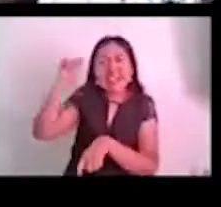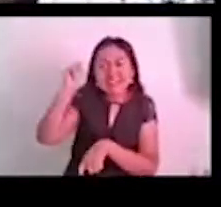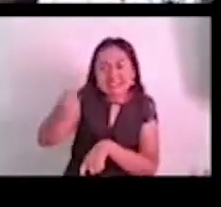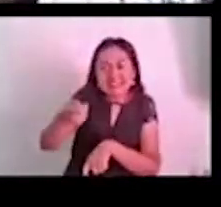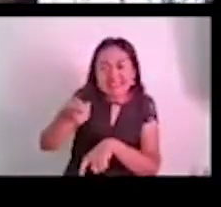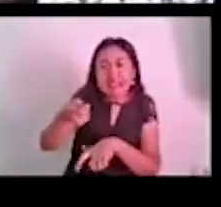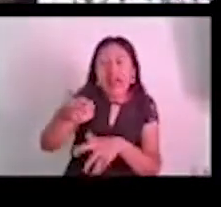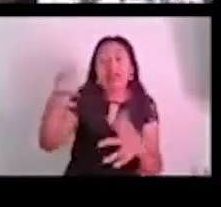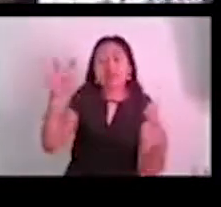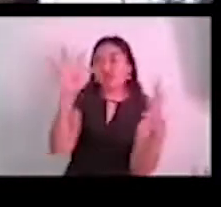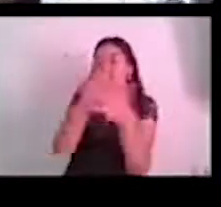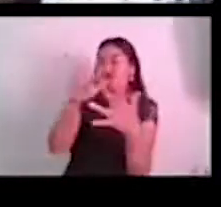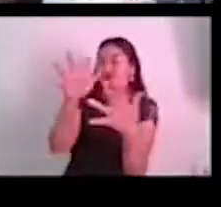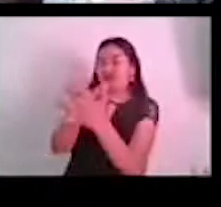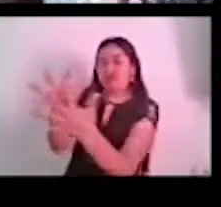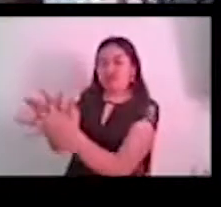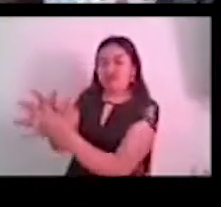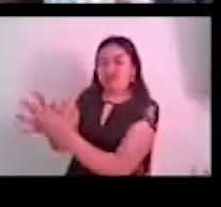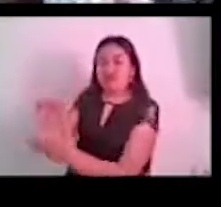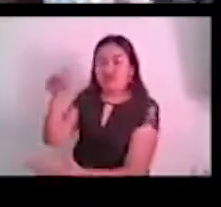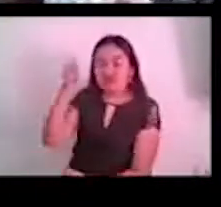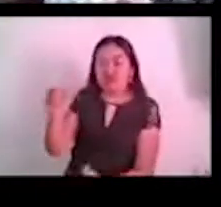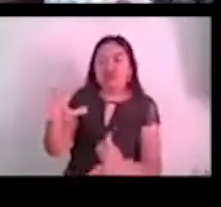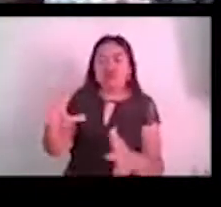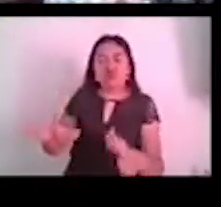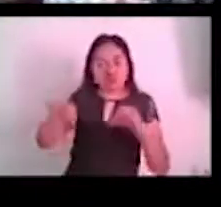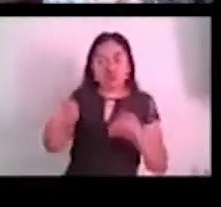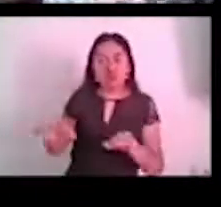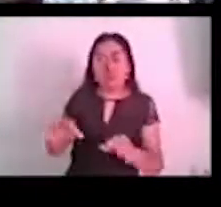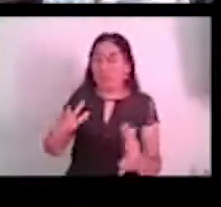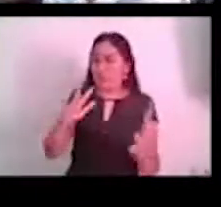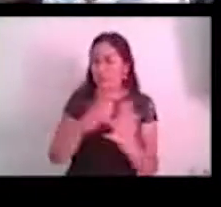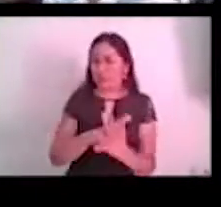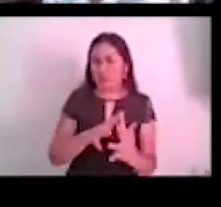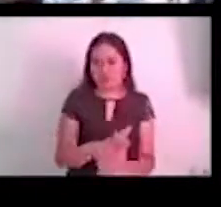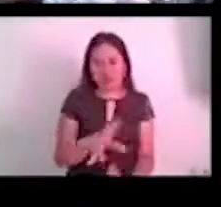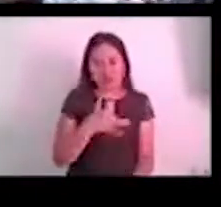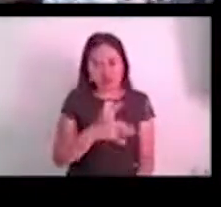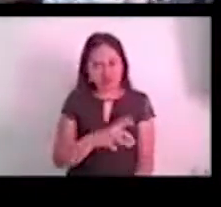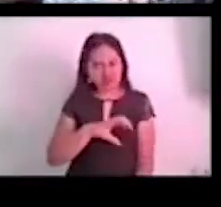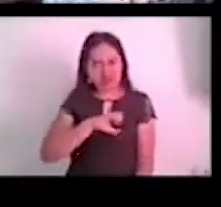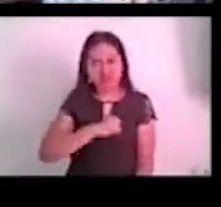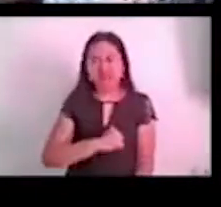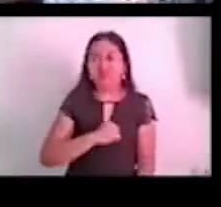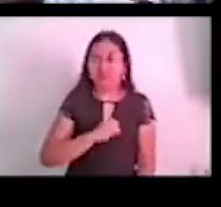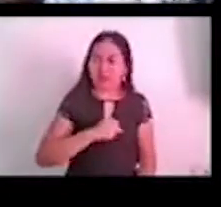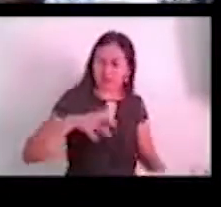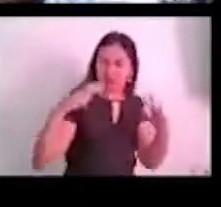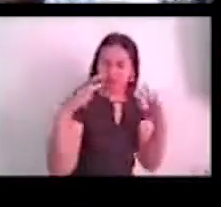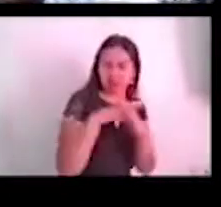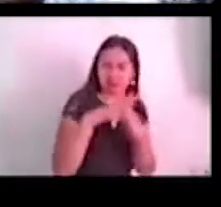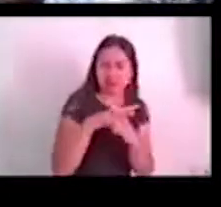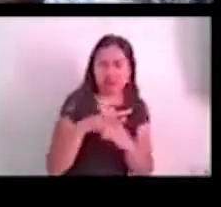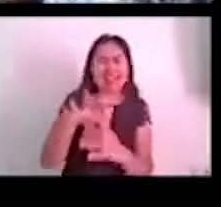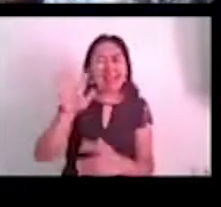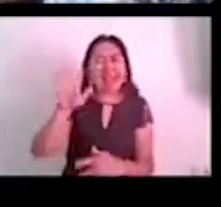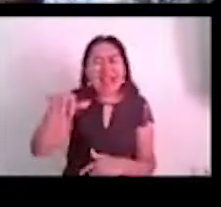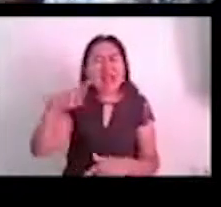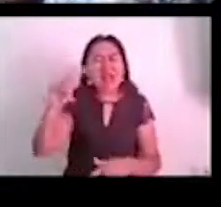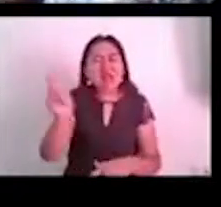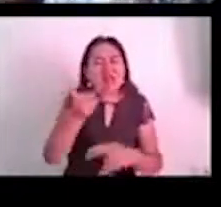guerreros. Son de veras guerreros, pero de corazón. ¿Y lo de abajo? Lo de abajo son